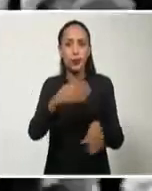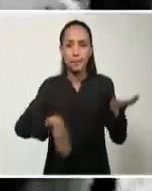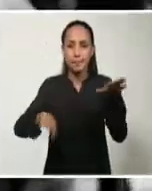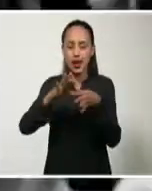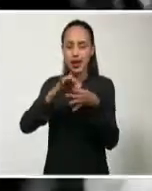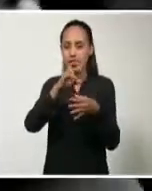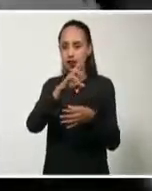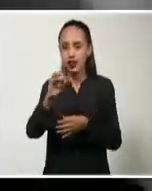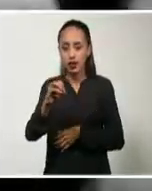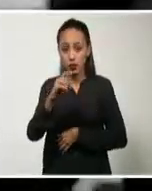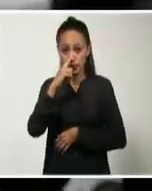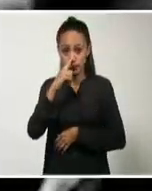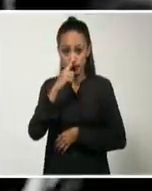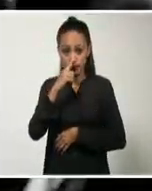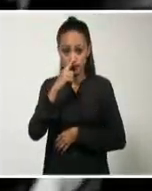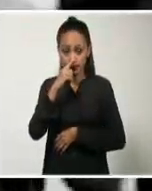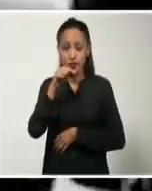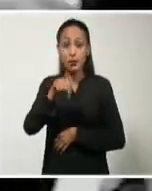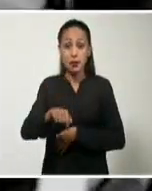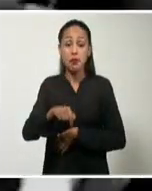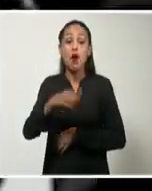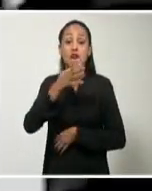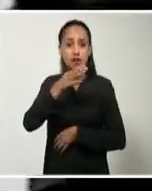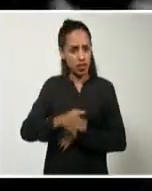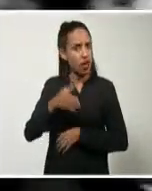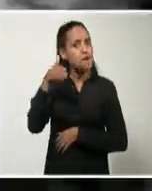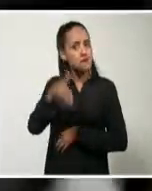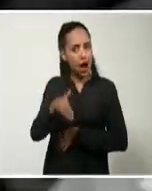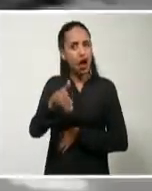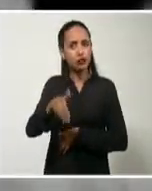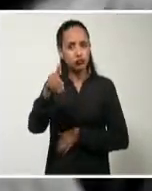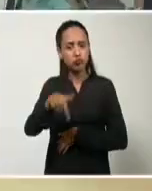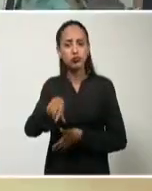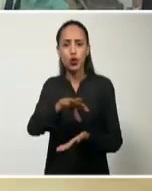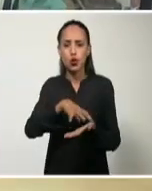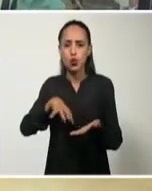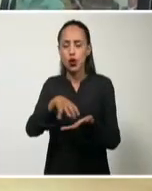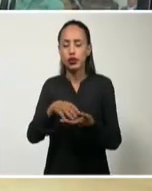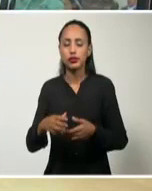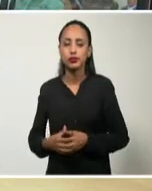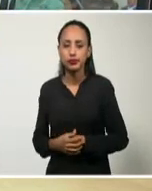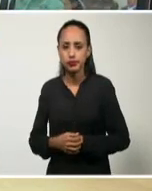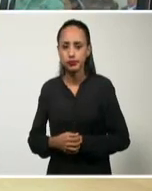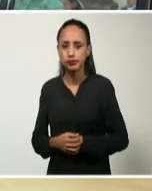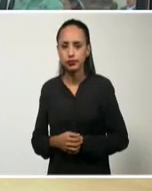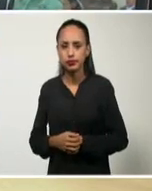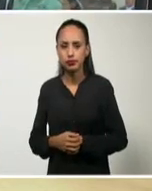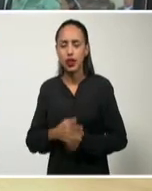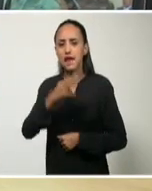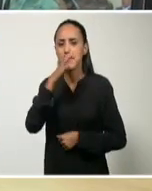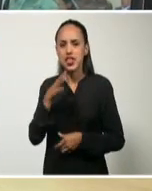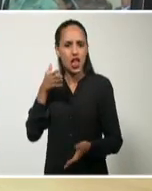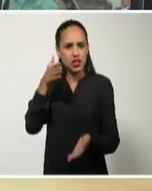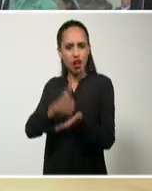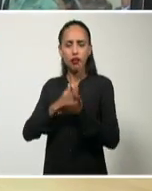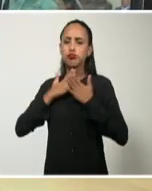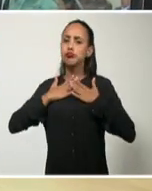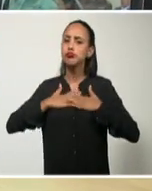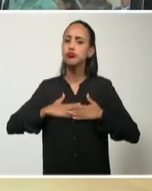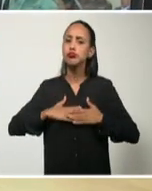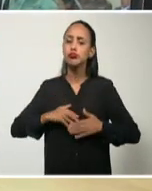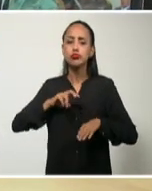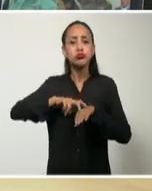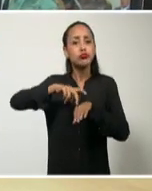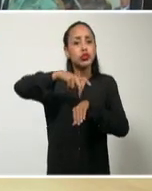el comandante en jefe acude al lugar. Cayendo proyectiles nuestros, Fidel llega allí tranquilo, se baja, dice, vamos a